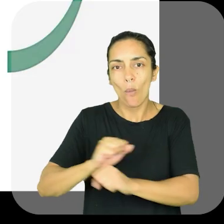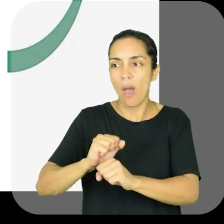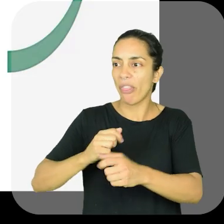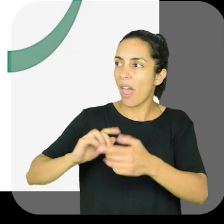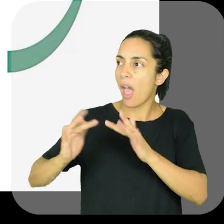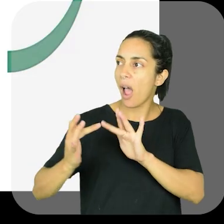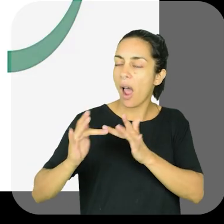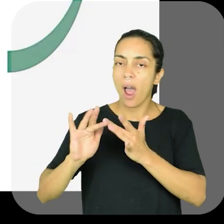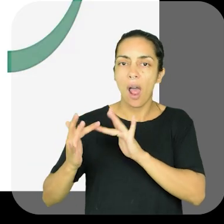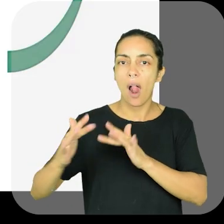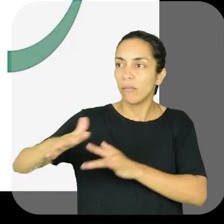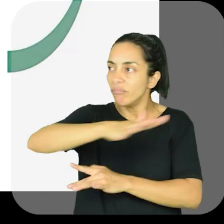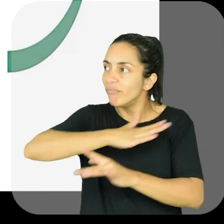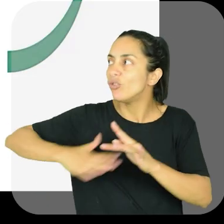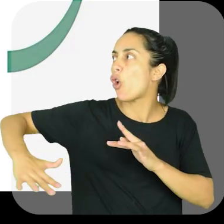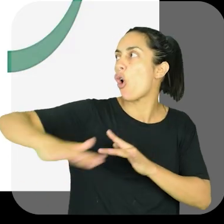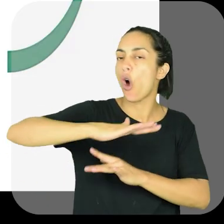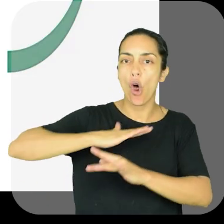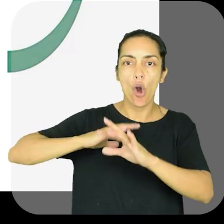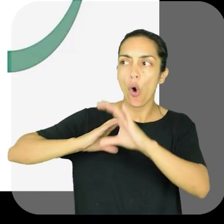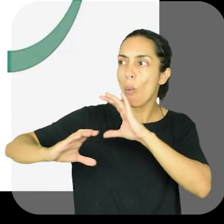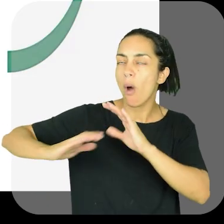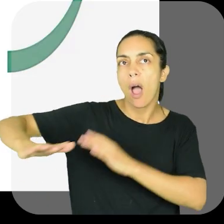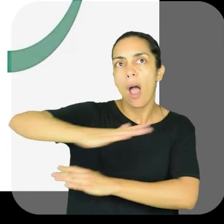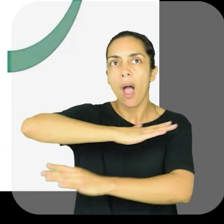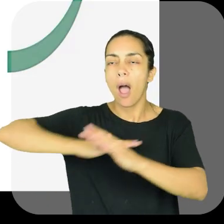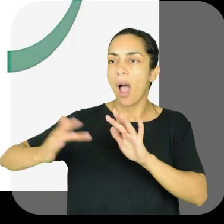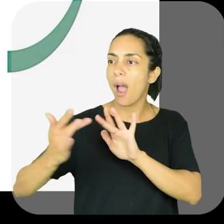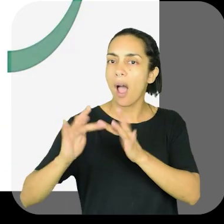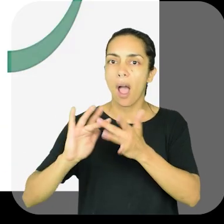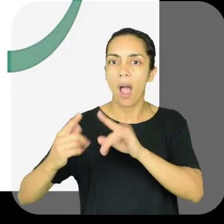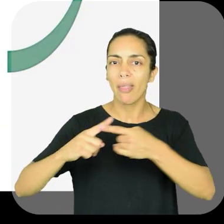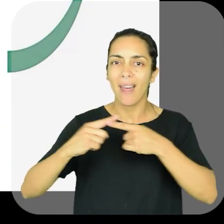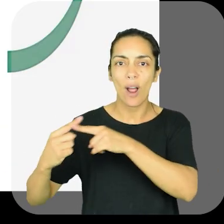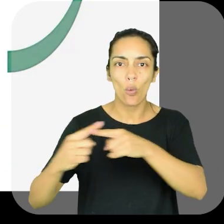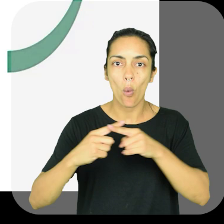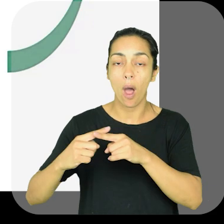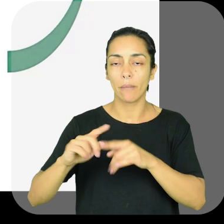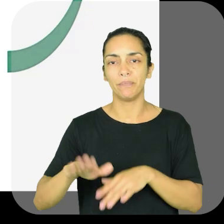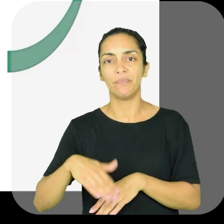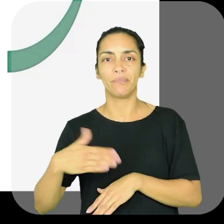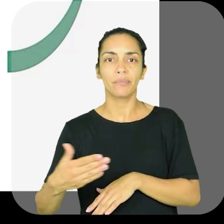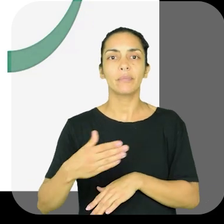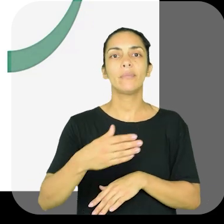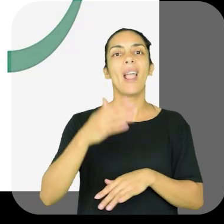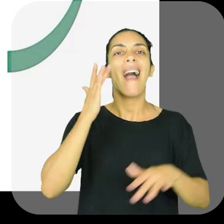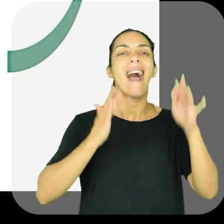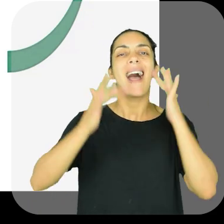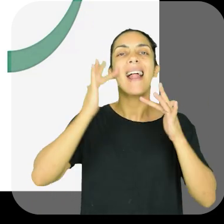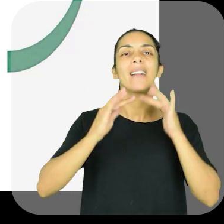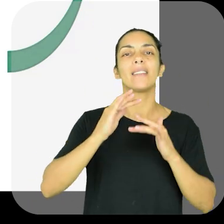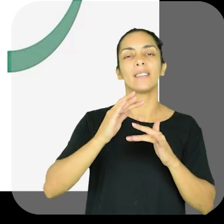interacción con el entorno. Entonces, digamos que esas son las categorías centrales y a los lados tengo la ortografía, que es la